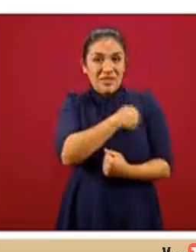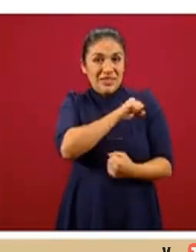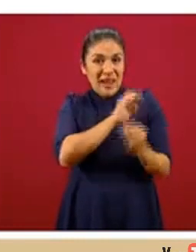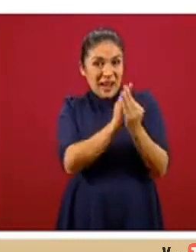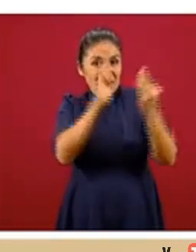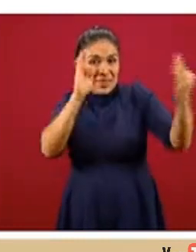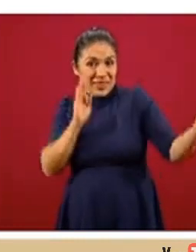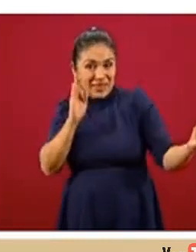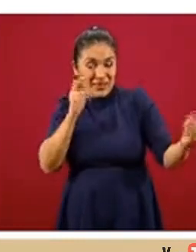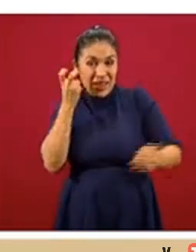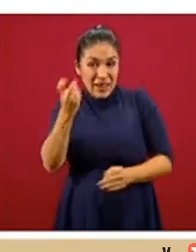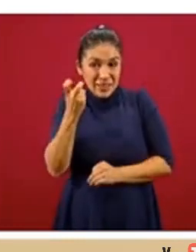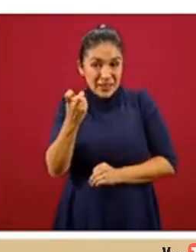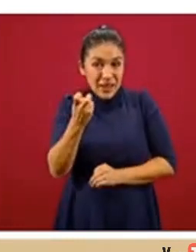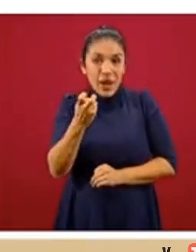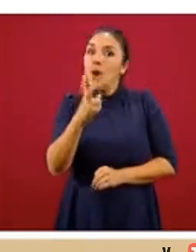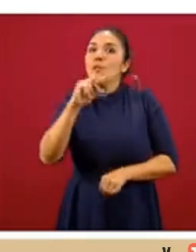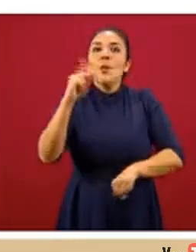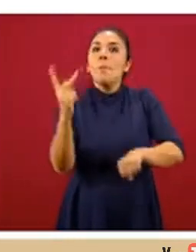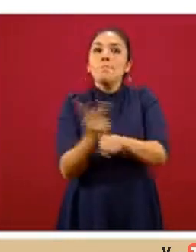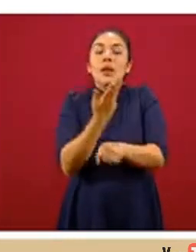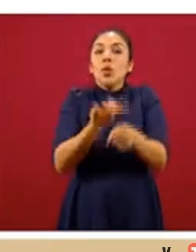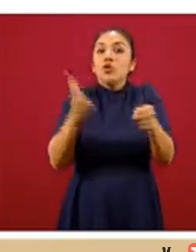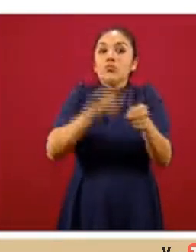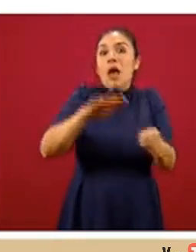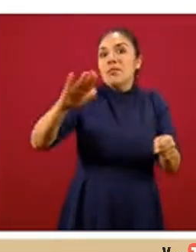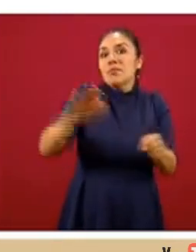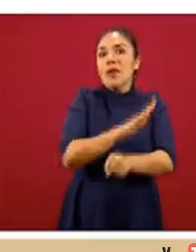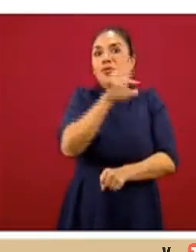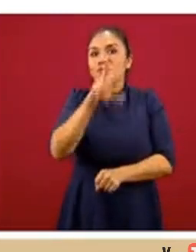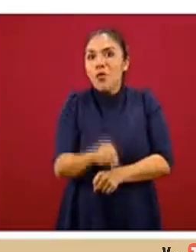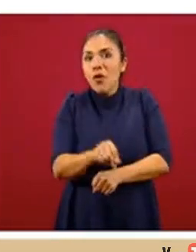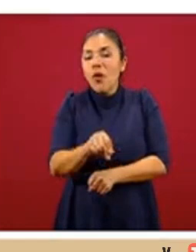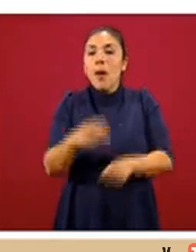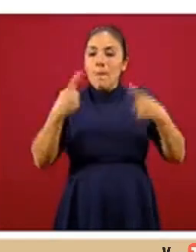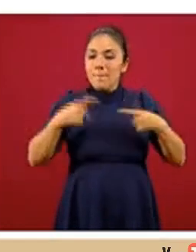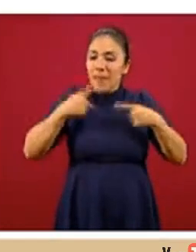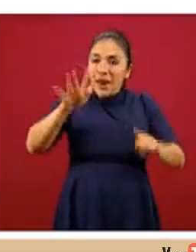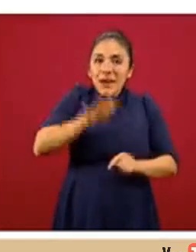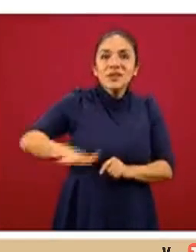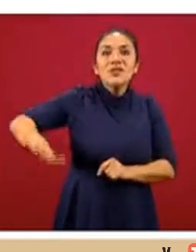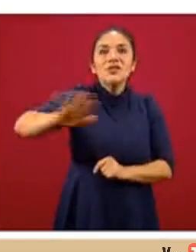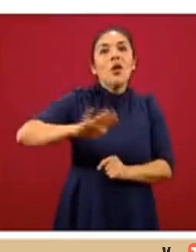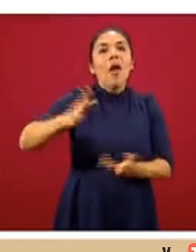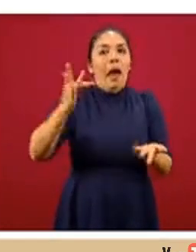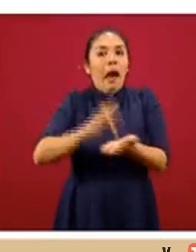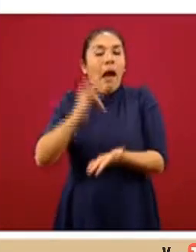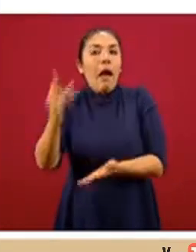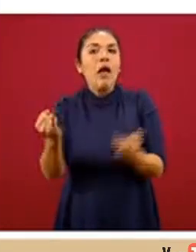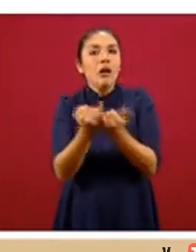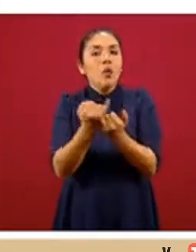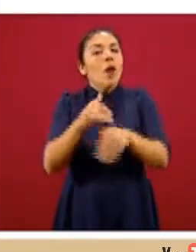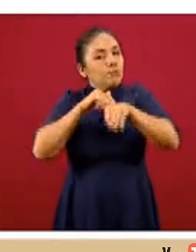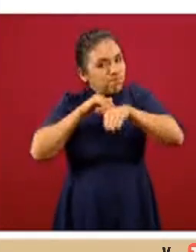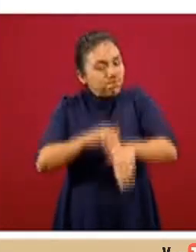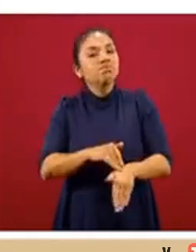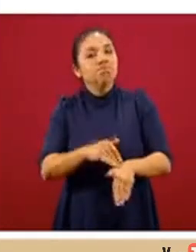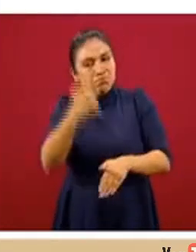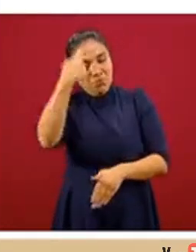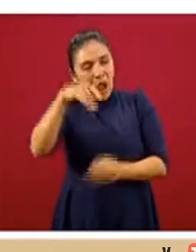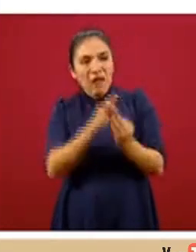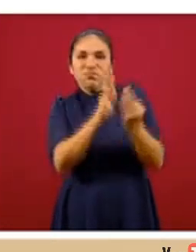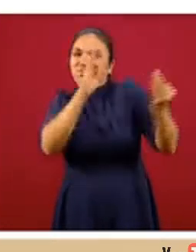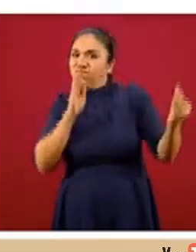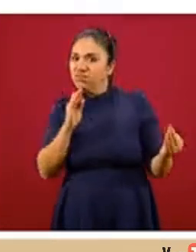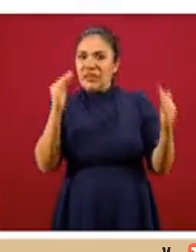Susana, no suceda esto, gracias a la población por haber atendido a la Jornada Nacional